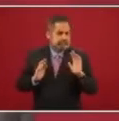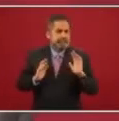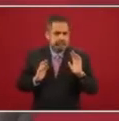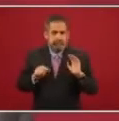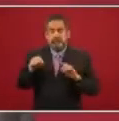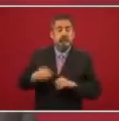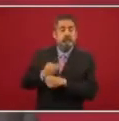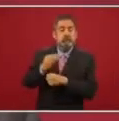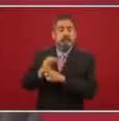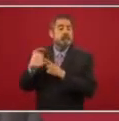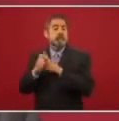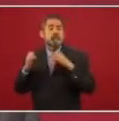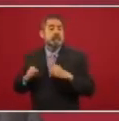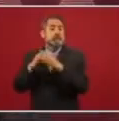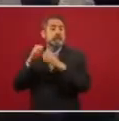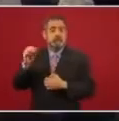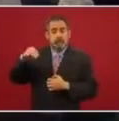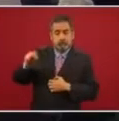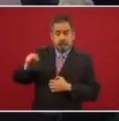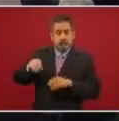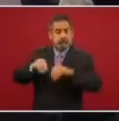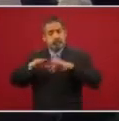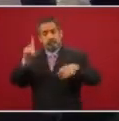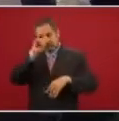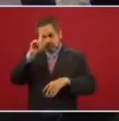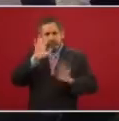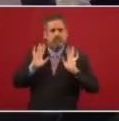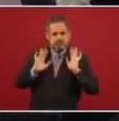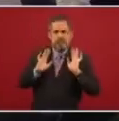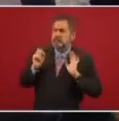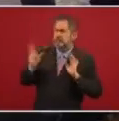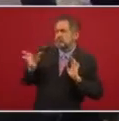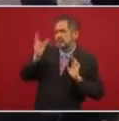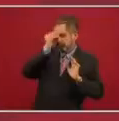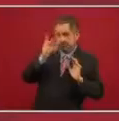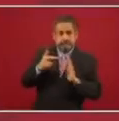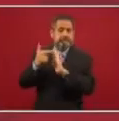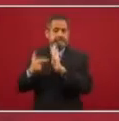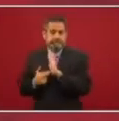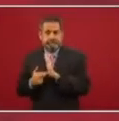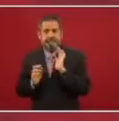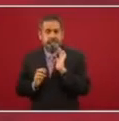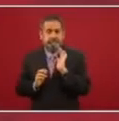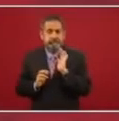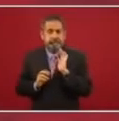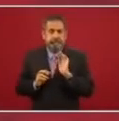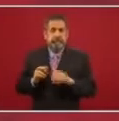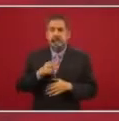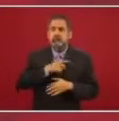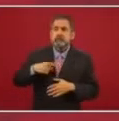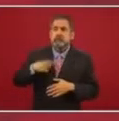comité de emergencias de la organización mundial de la salud esto está previsto en el reglamento sanitario internacional no es una obligación de seguir